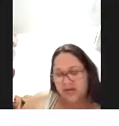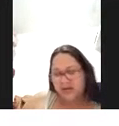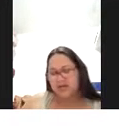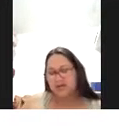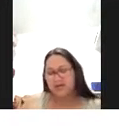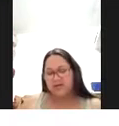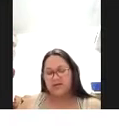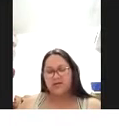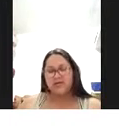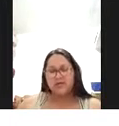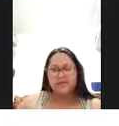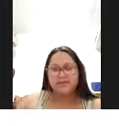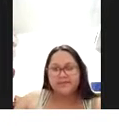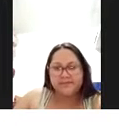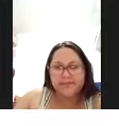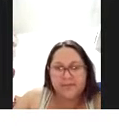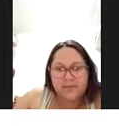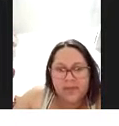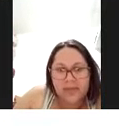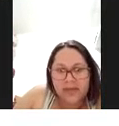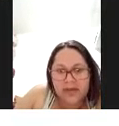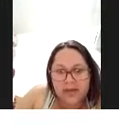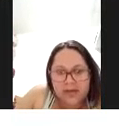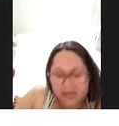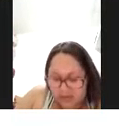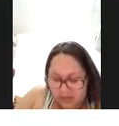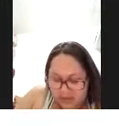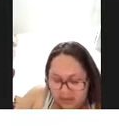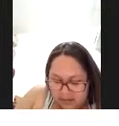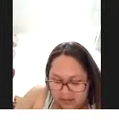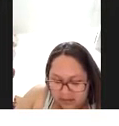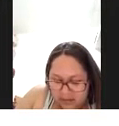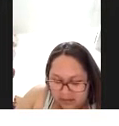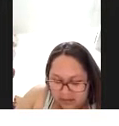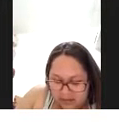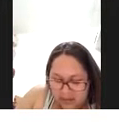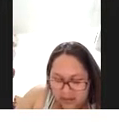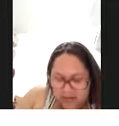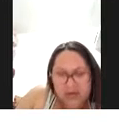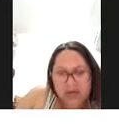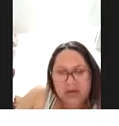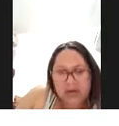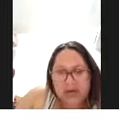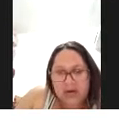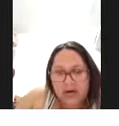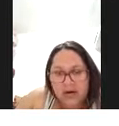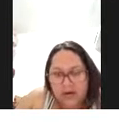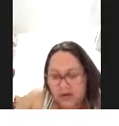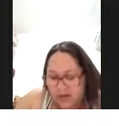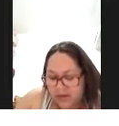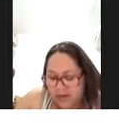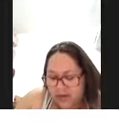H es la H, la, esta, H. Y esta es la X. Bien.